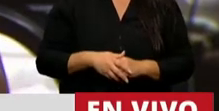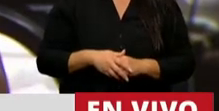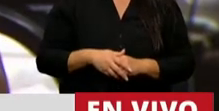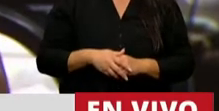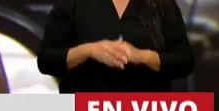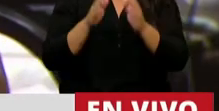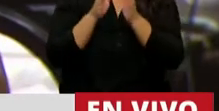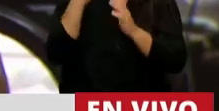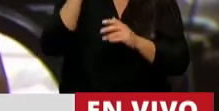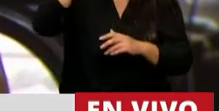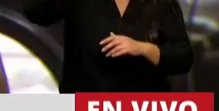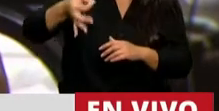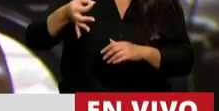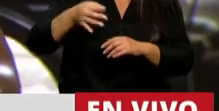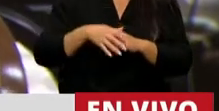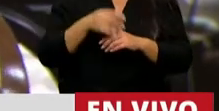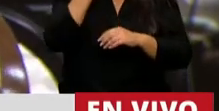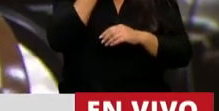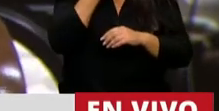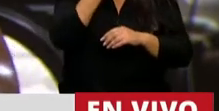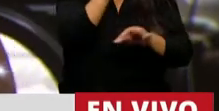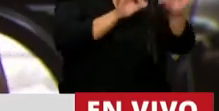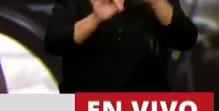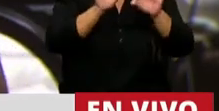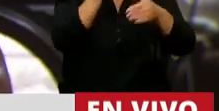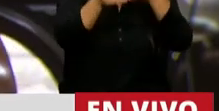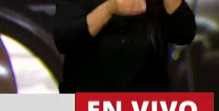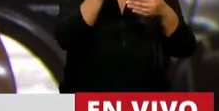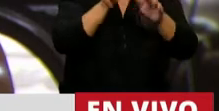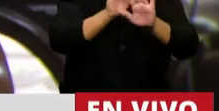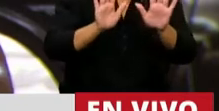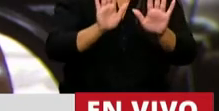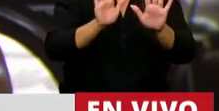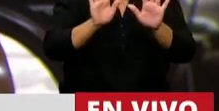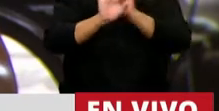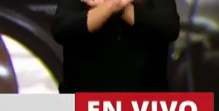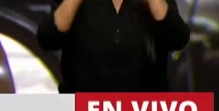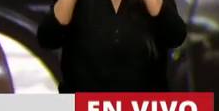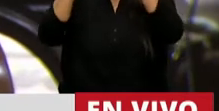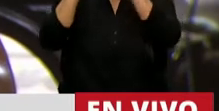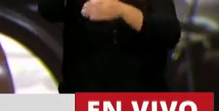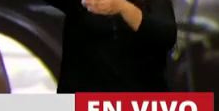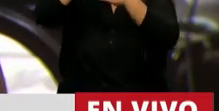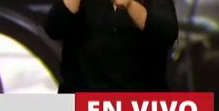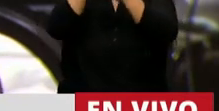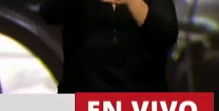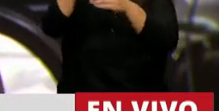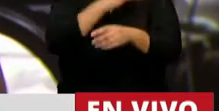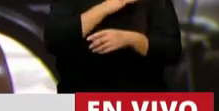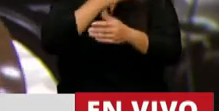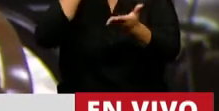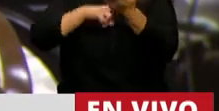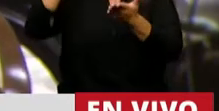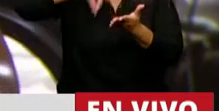Sepa, presidente, que si prospera su proyecto, ningún docente universitario va a pagar impuesto a las ganancias. Yo creo que